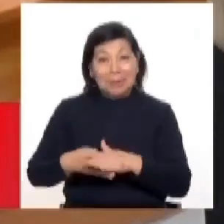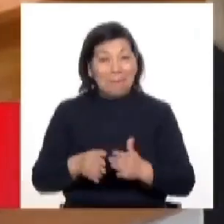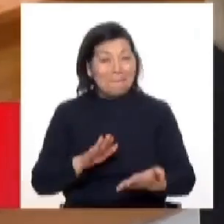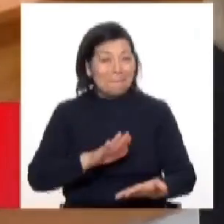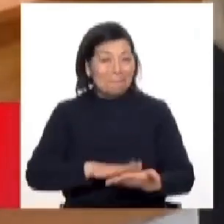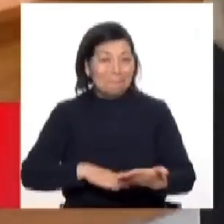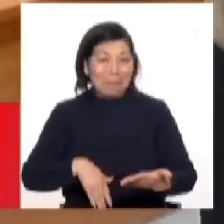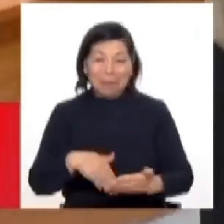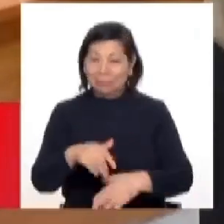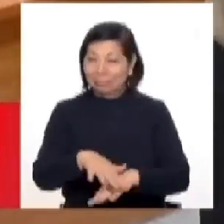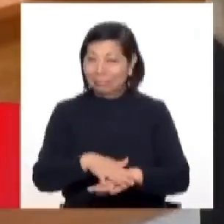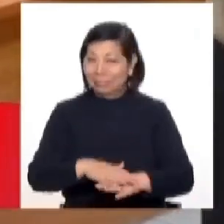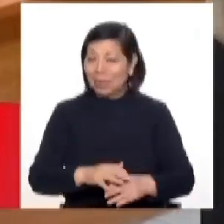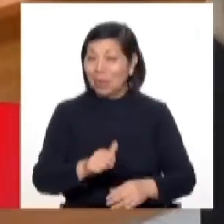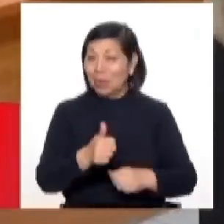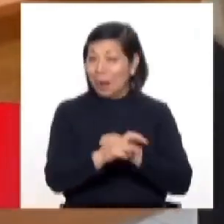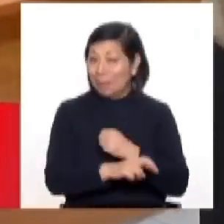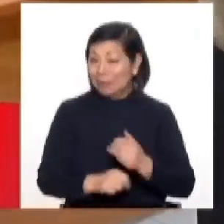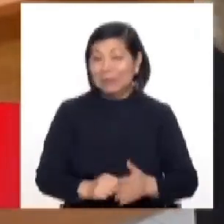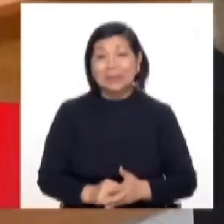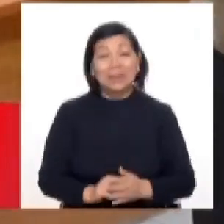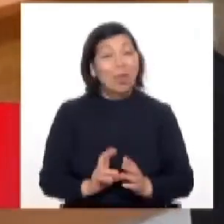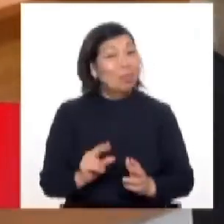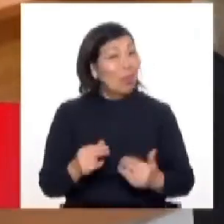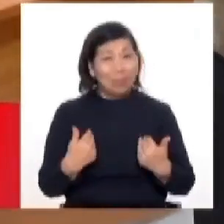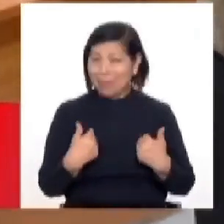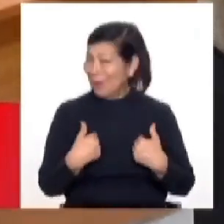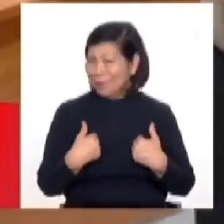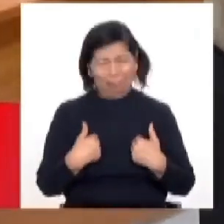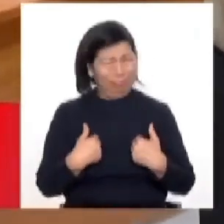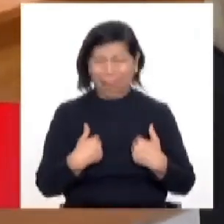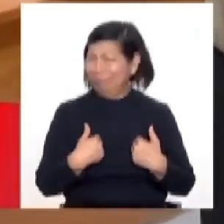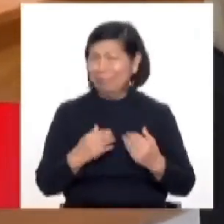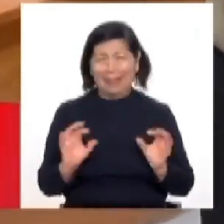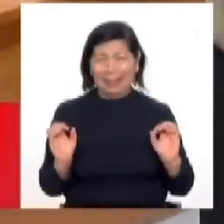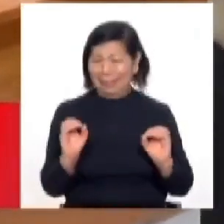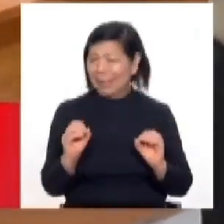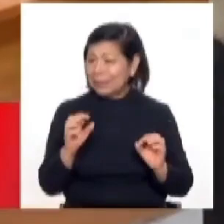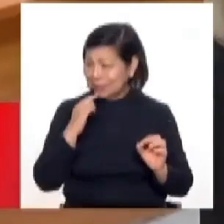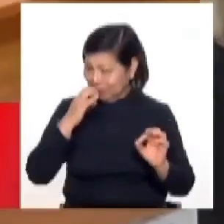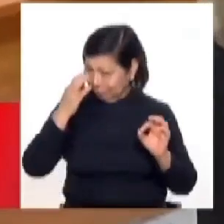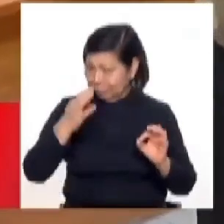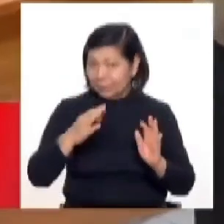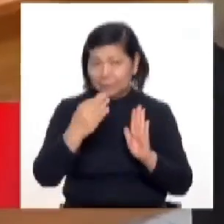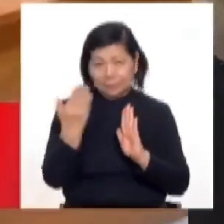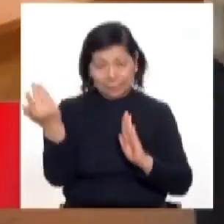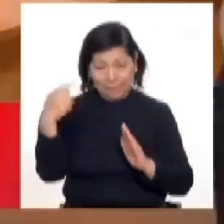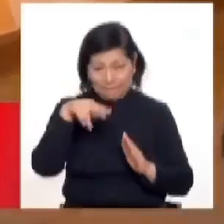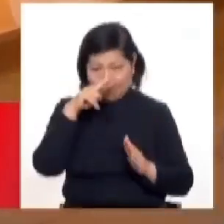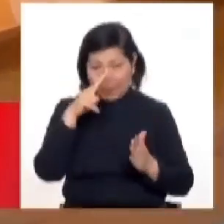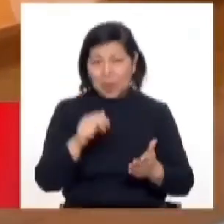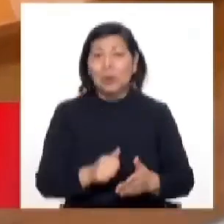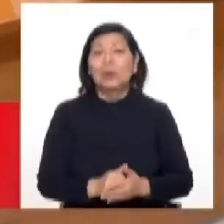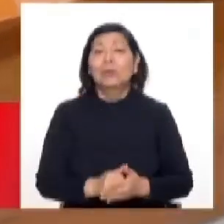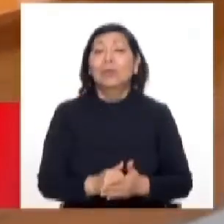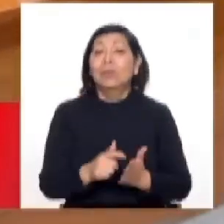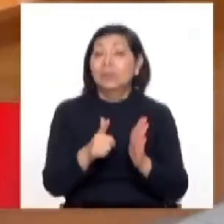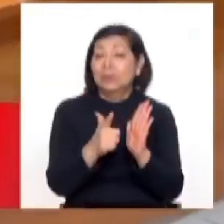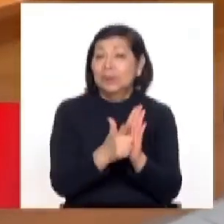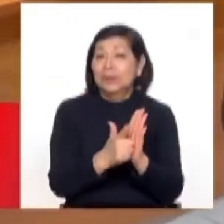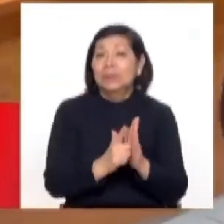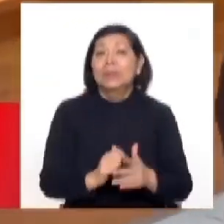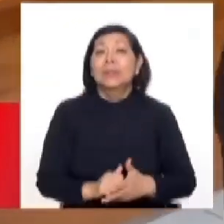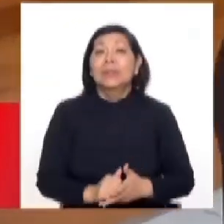ilegal de extranjeros que no contaban con la autorización requerida para ingresar al Perú